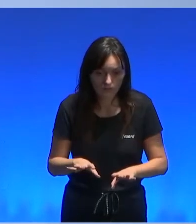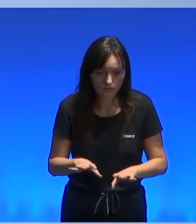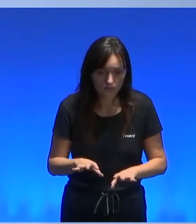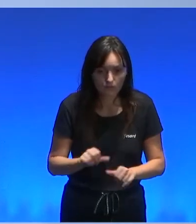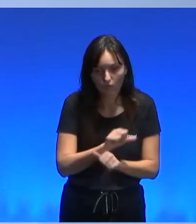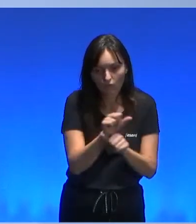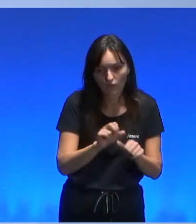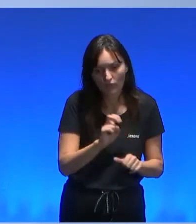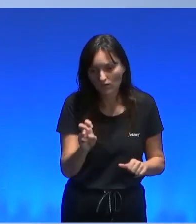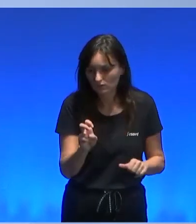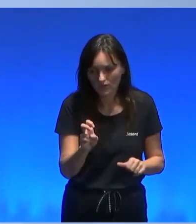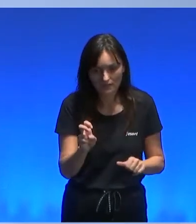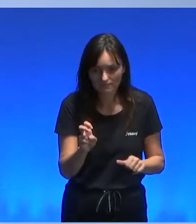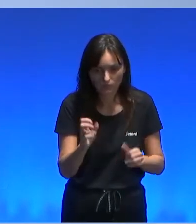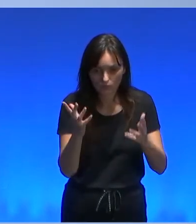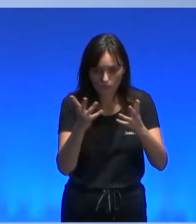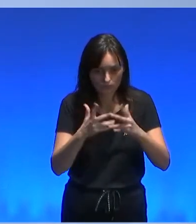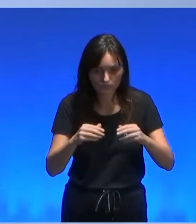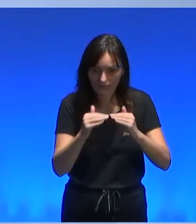conseguimos.